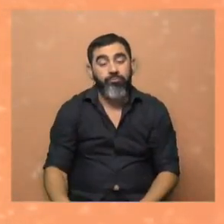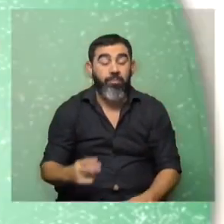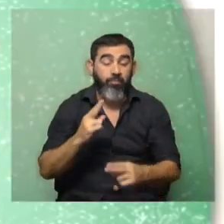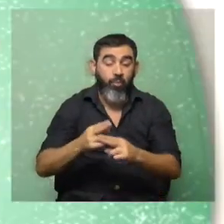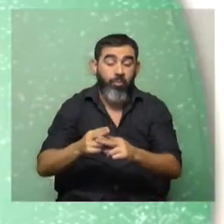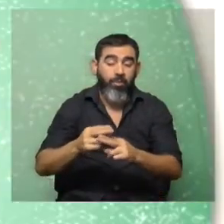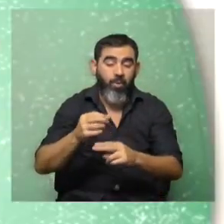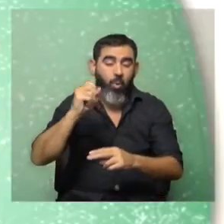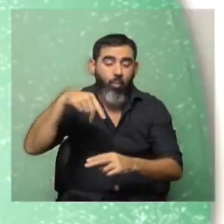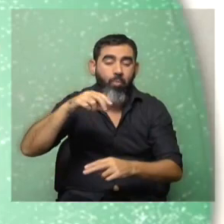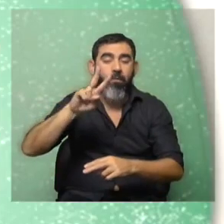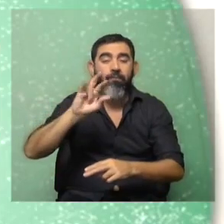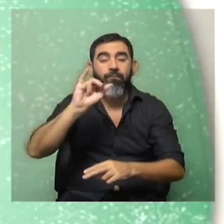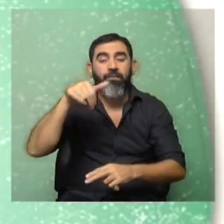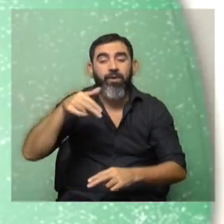vinchucas.